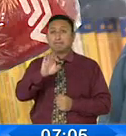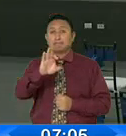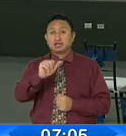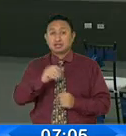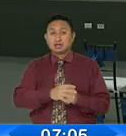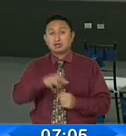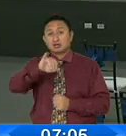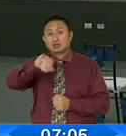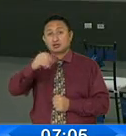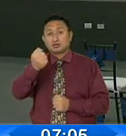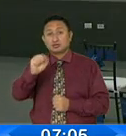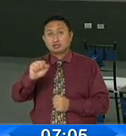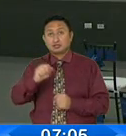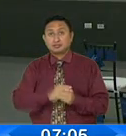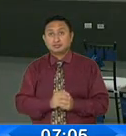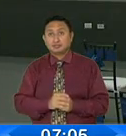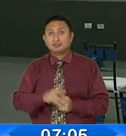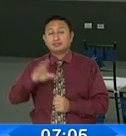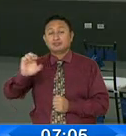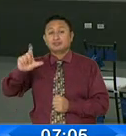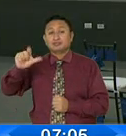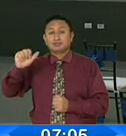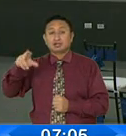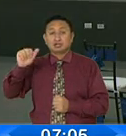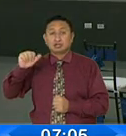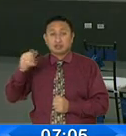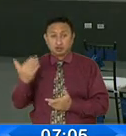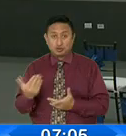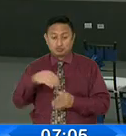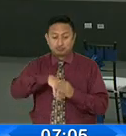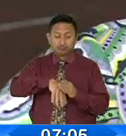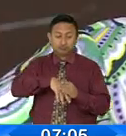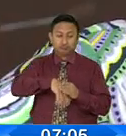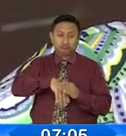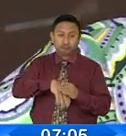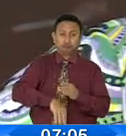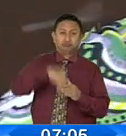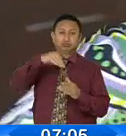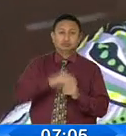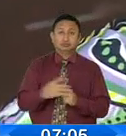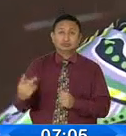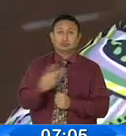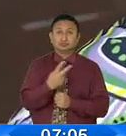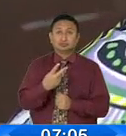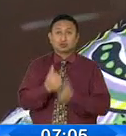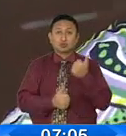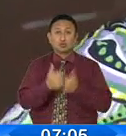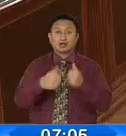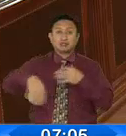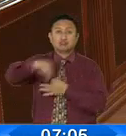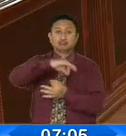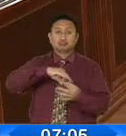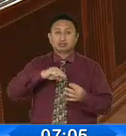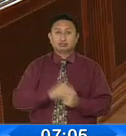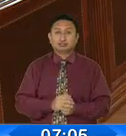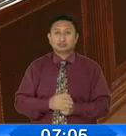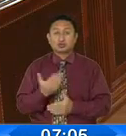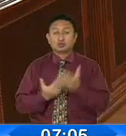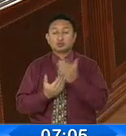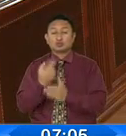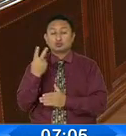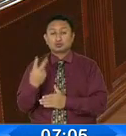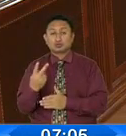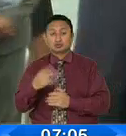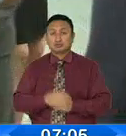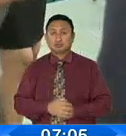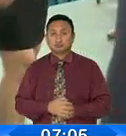Estela Cero y Elena Nájera entrarán a sorteo para saber cuáles de ellos serán reemplazados por los 2 nuevos vocales